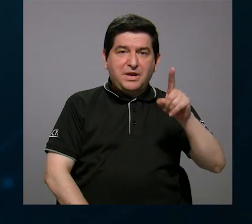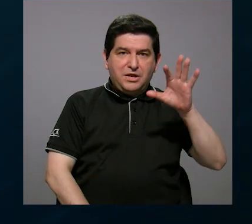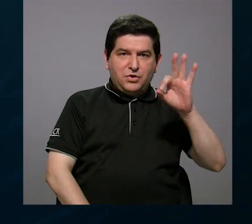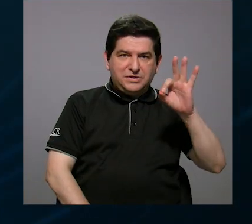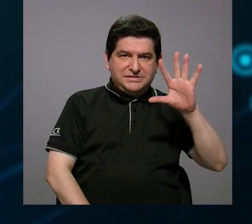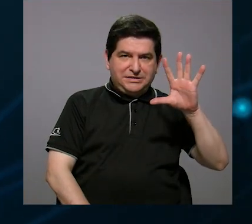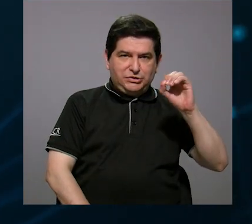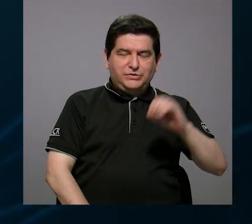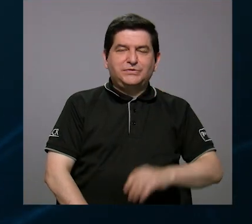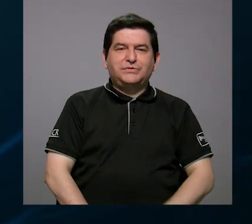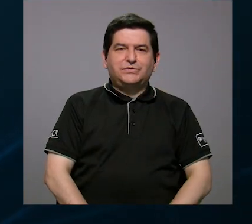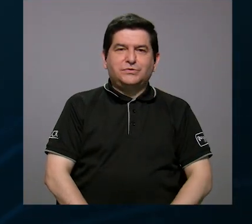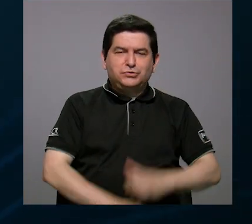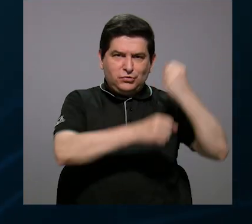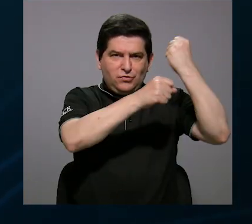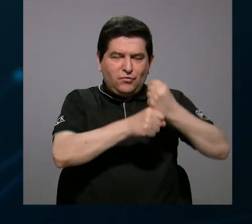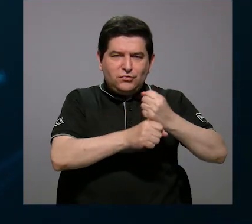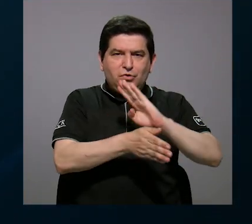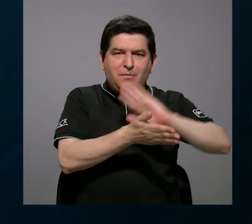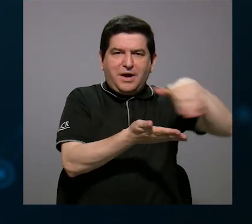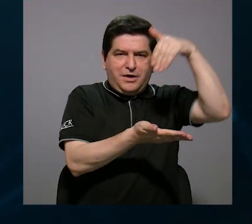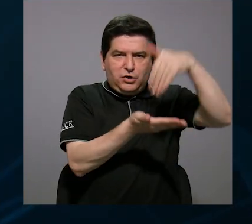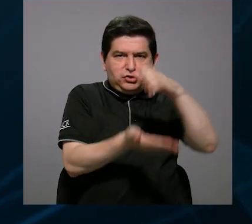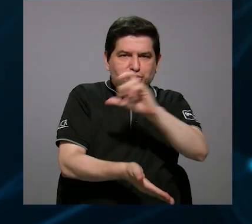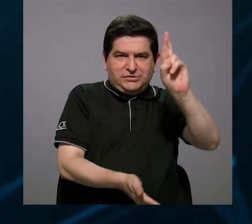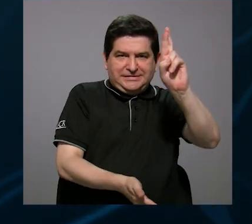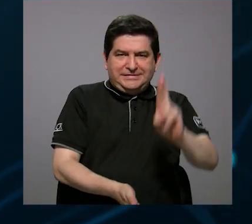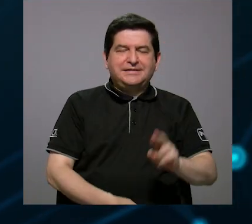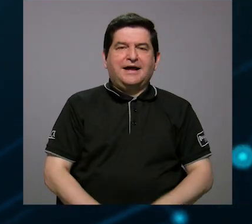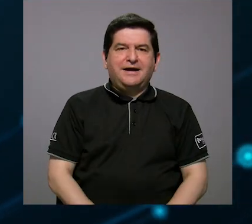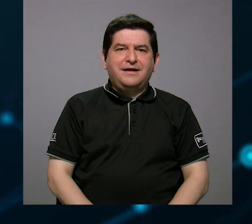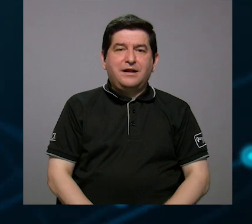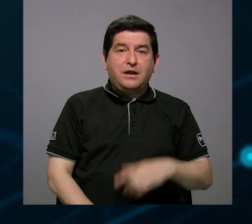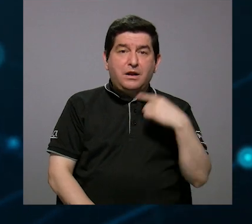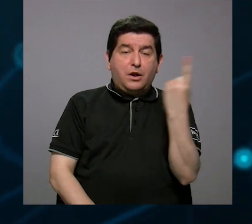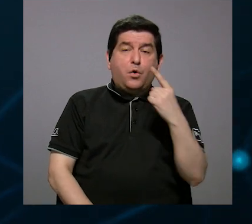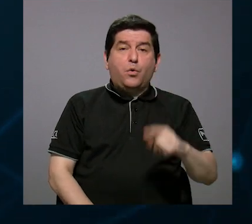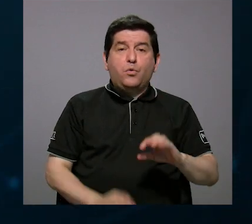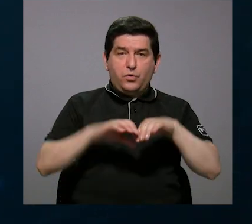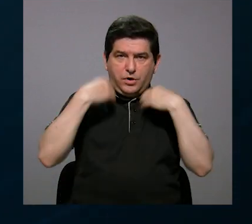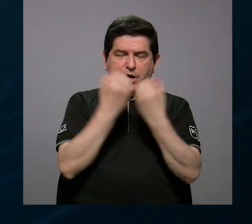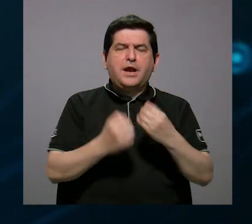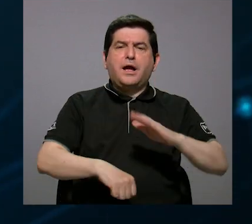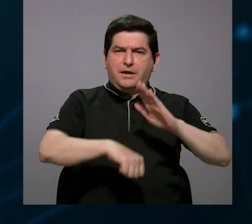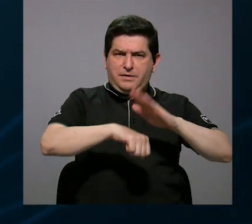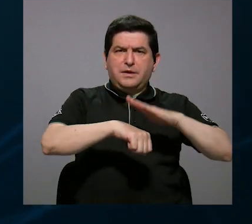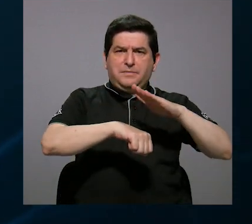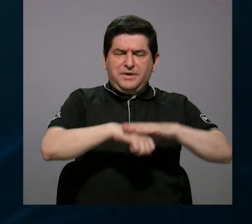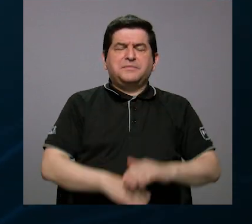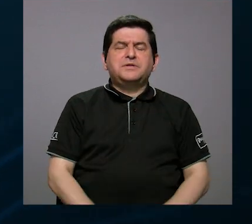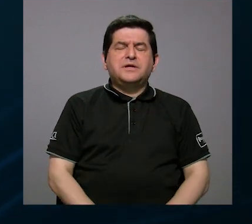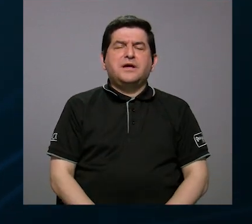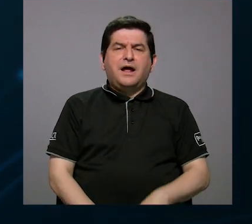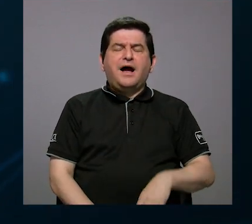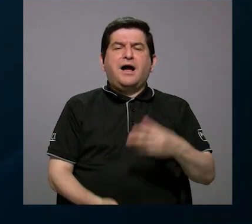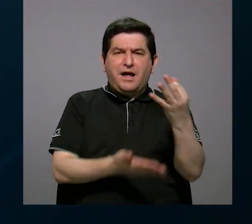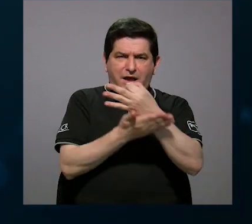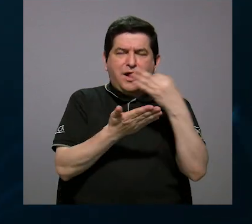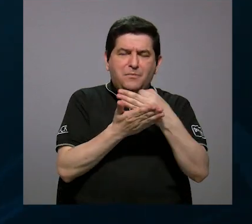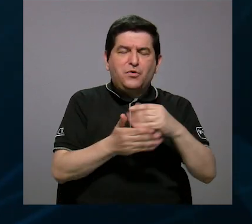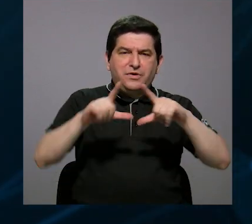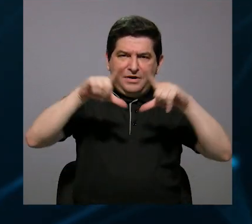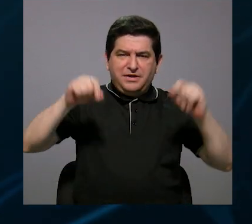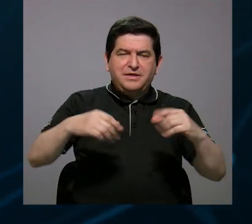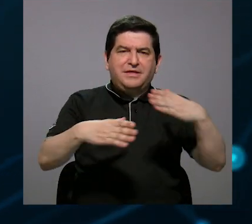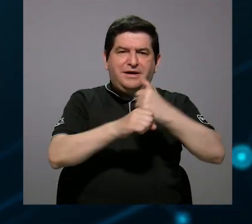En 1950 se fundó el Banco Central de Costa Rica como único organismo autorizado para la emisión de moneda en